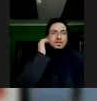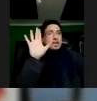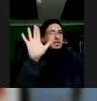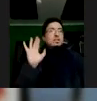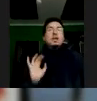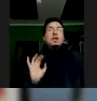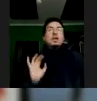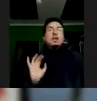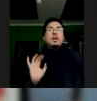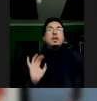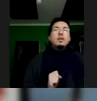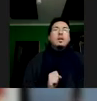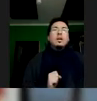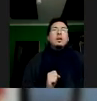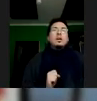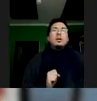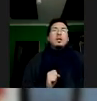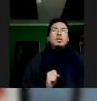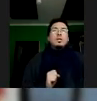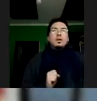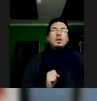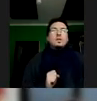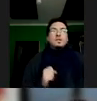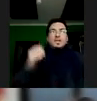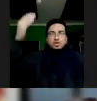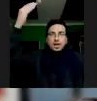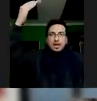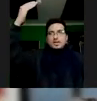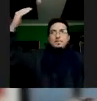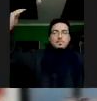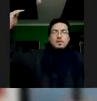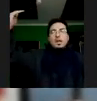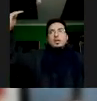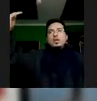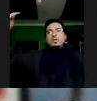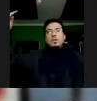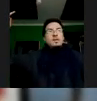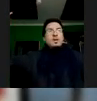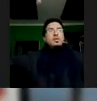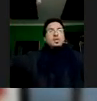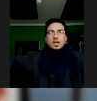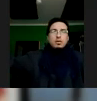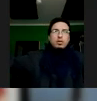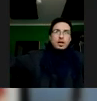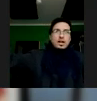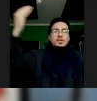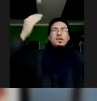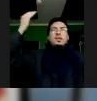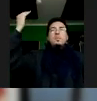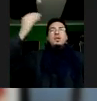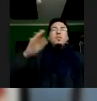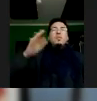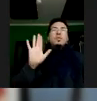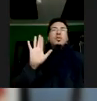como de frente, para que ustedes lo entiendan, en donde se secciona la casa prácticamente como si hubiera pasado una cuchilla por toda la casa